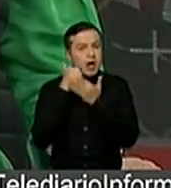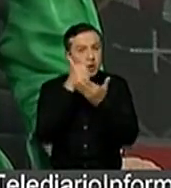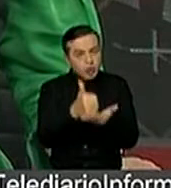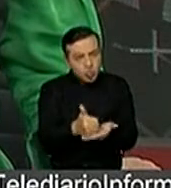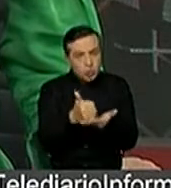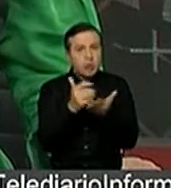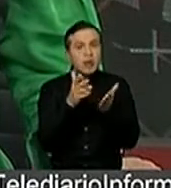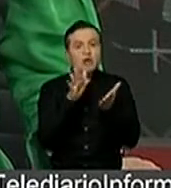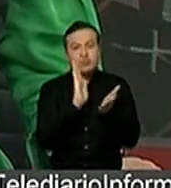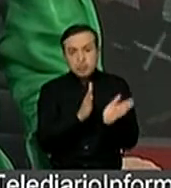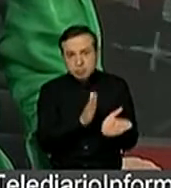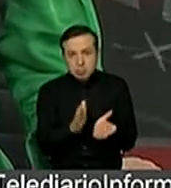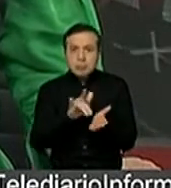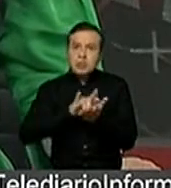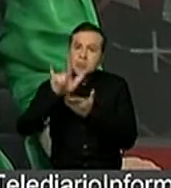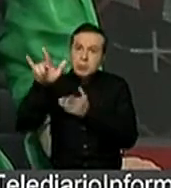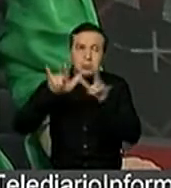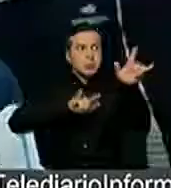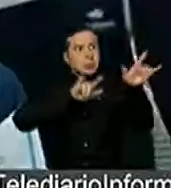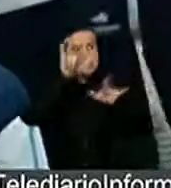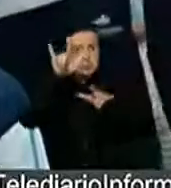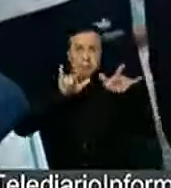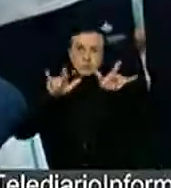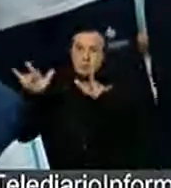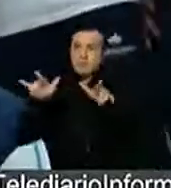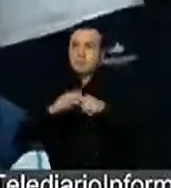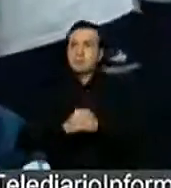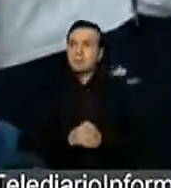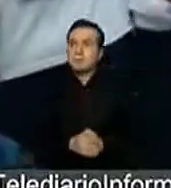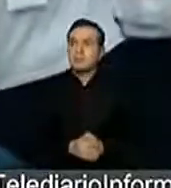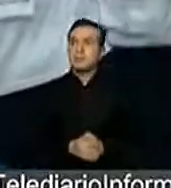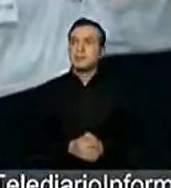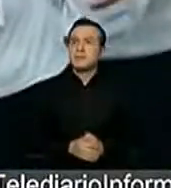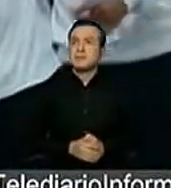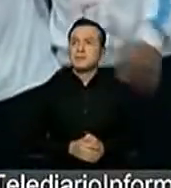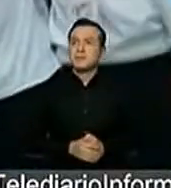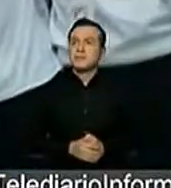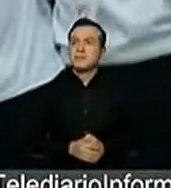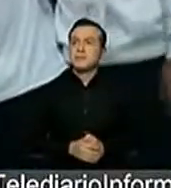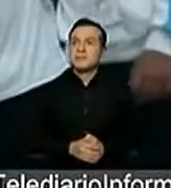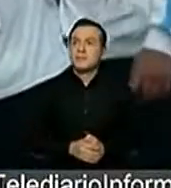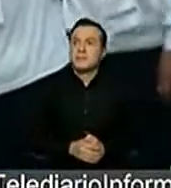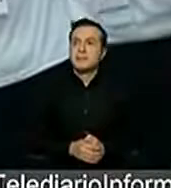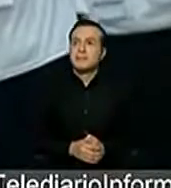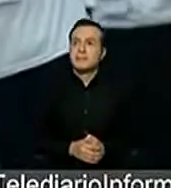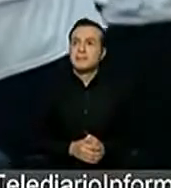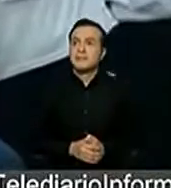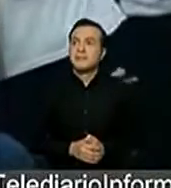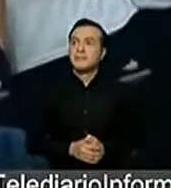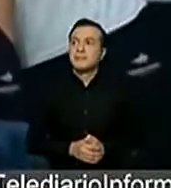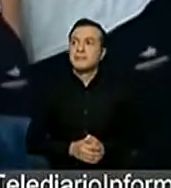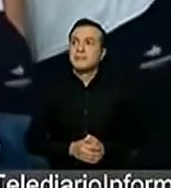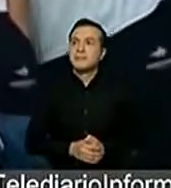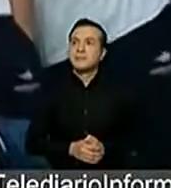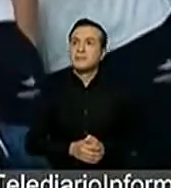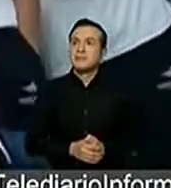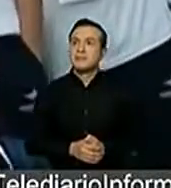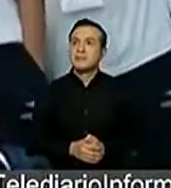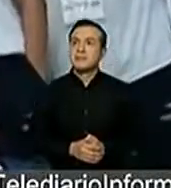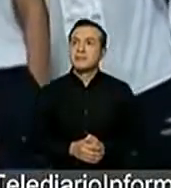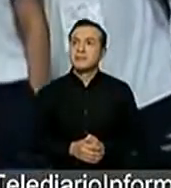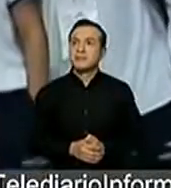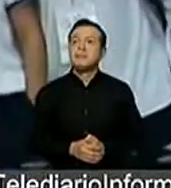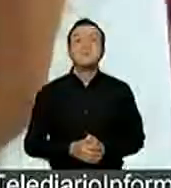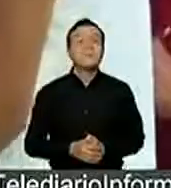están realizando vía aérea. ¡Fuerza, abuelas! ¡Fuerza! ¡No se escucha! Lo que